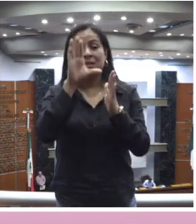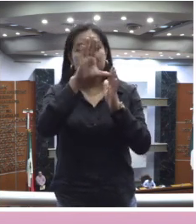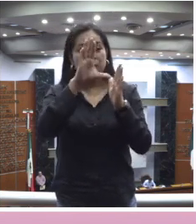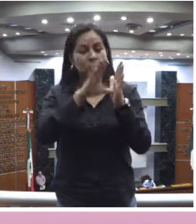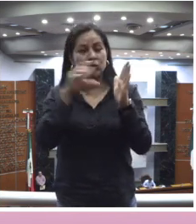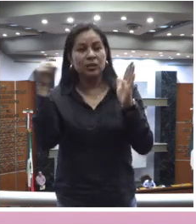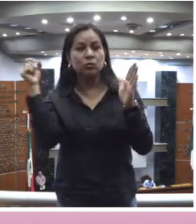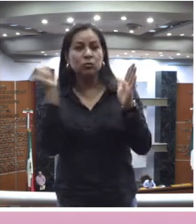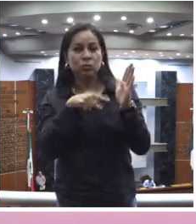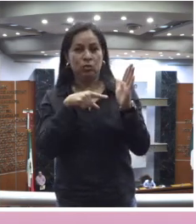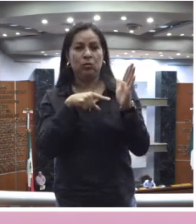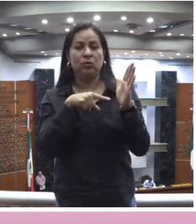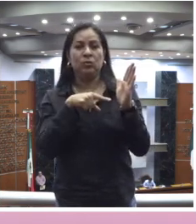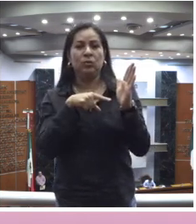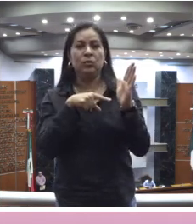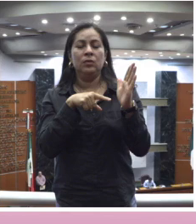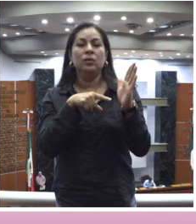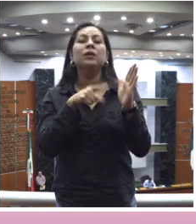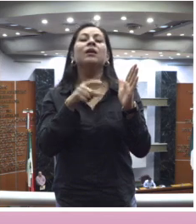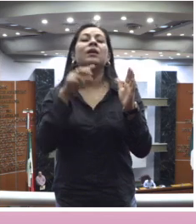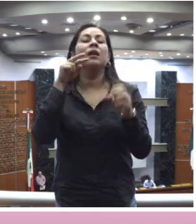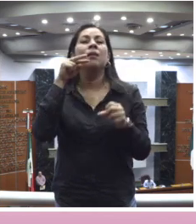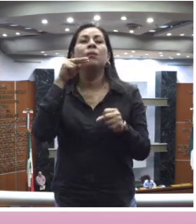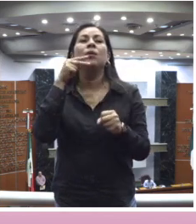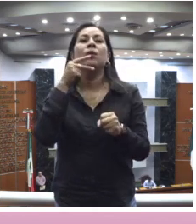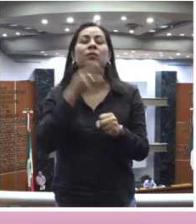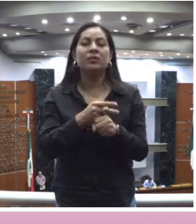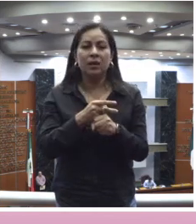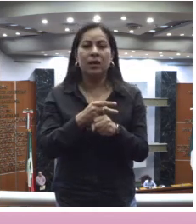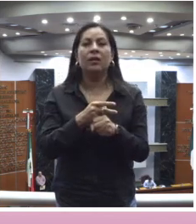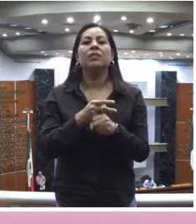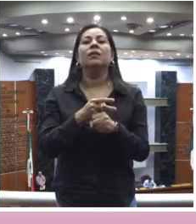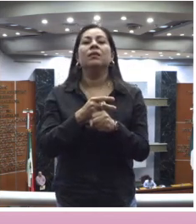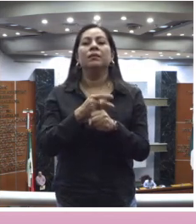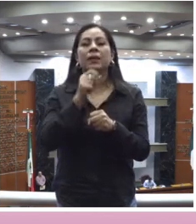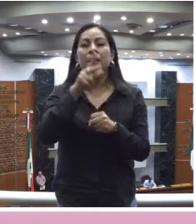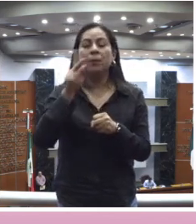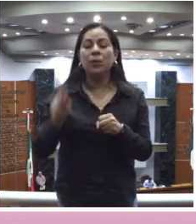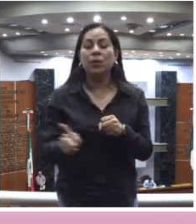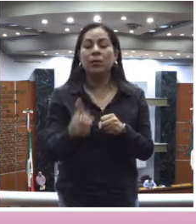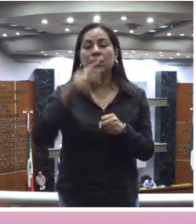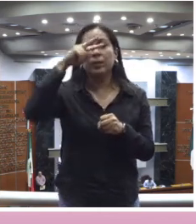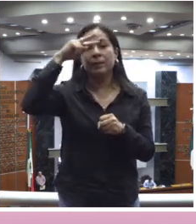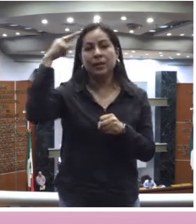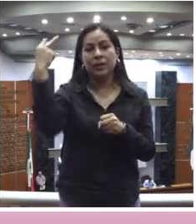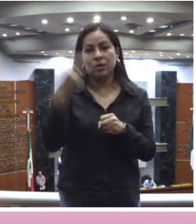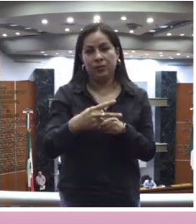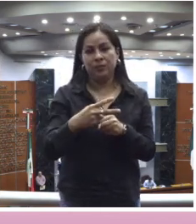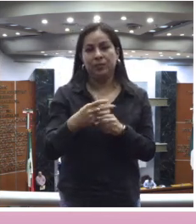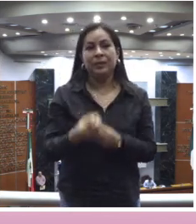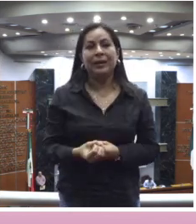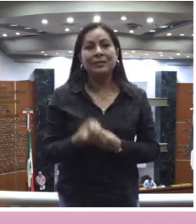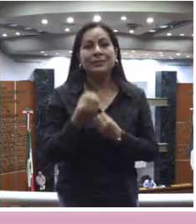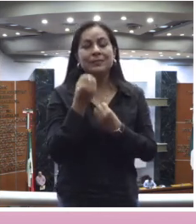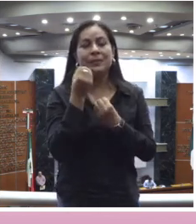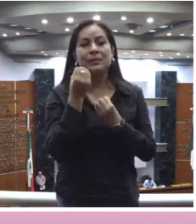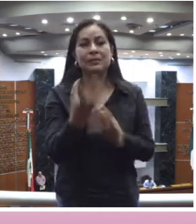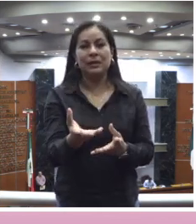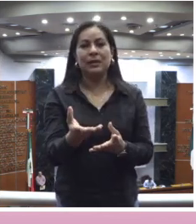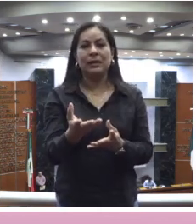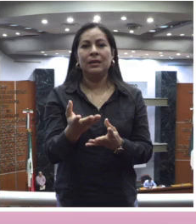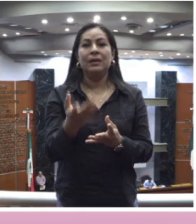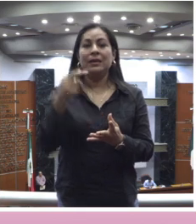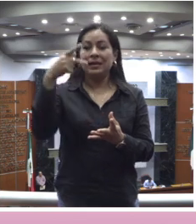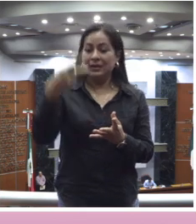Constitución y la voluntad mayoritaria del pueblo de México, expresada en